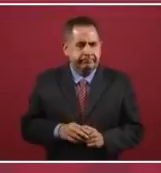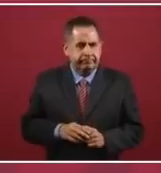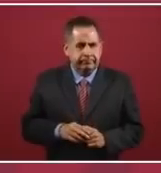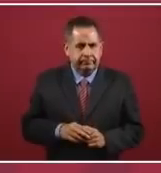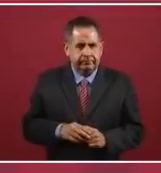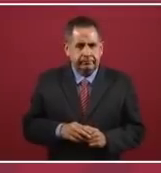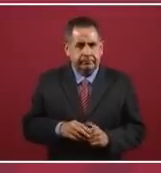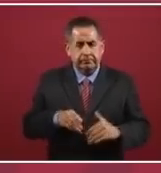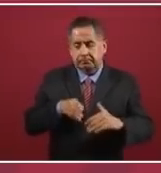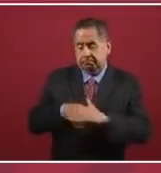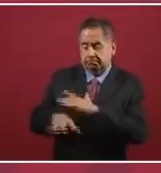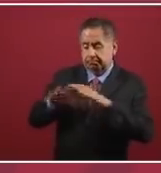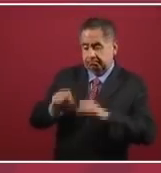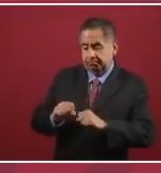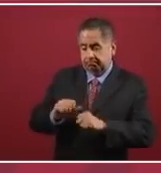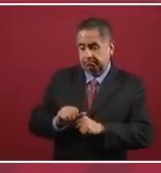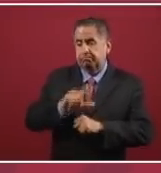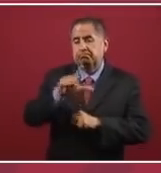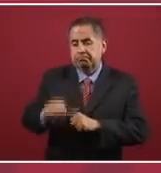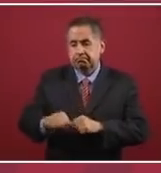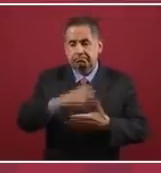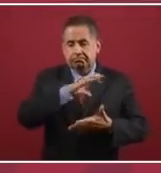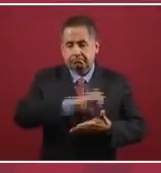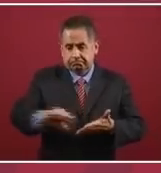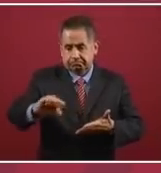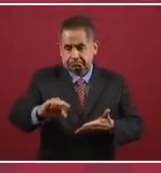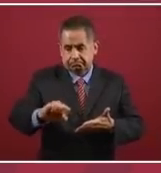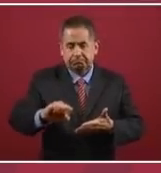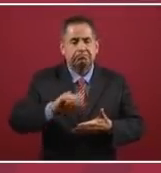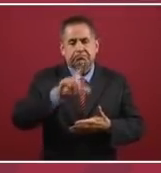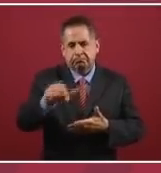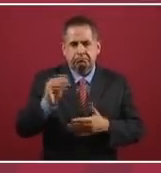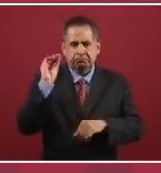la invasión, después del zarpazo,